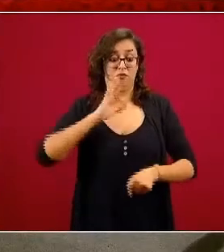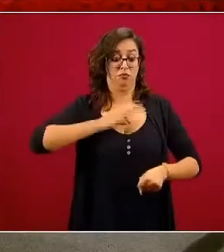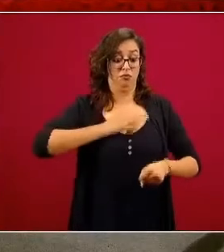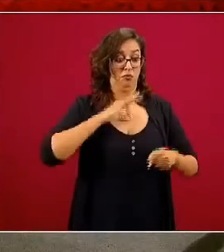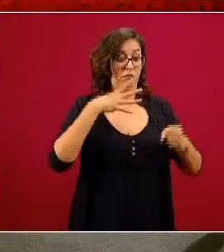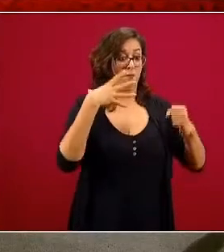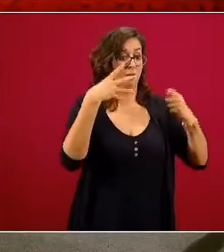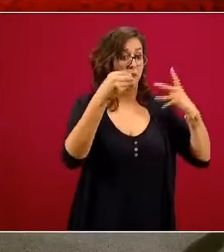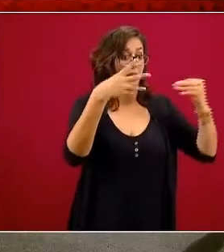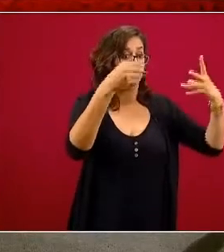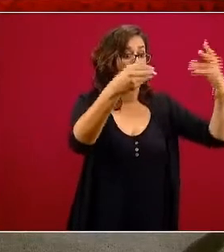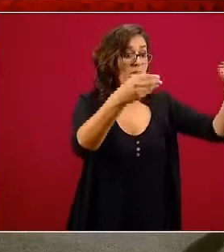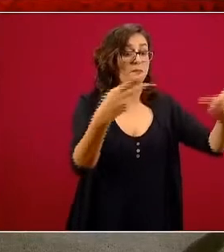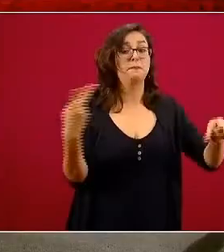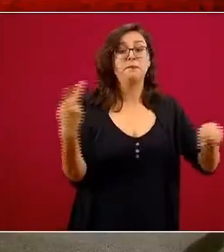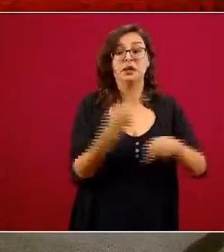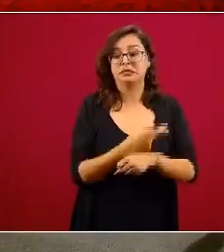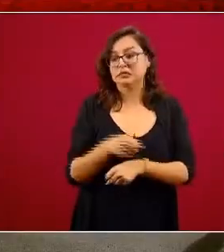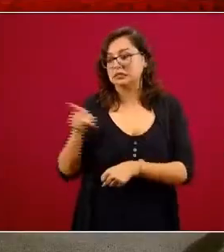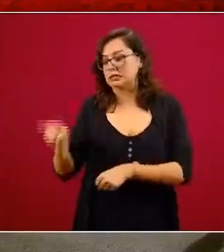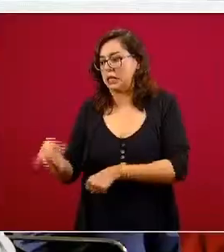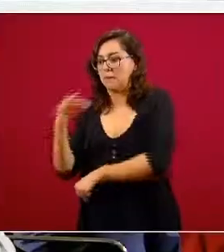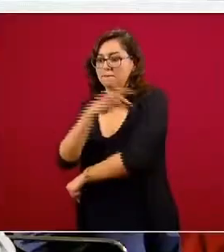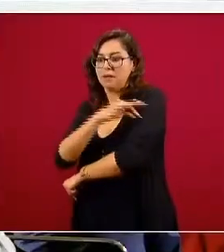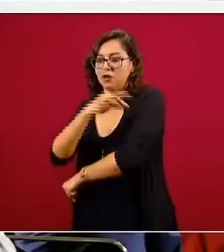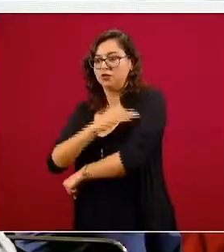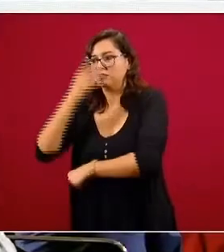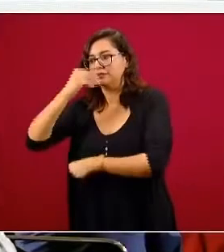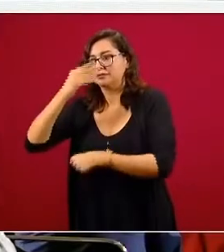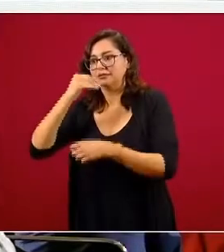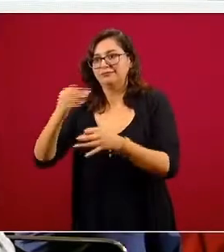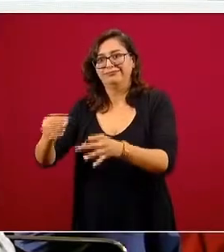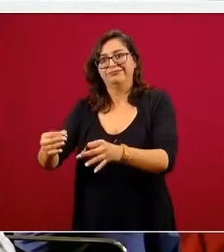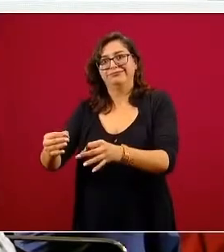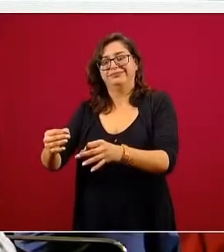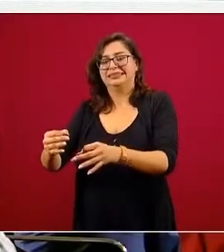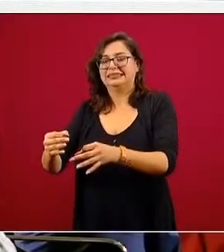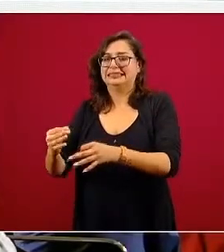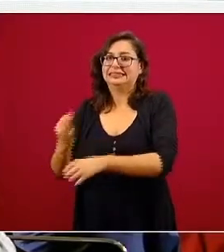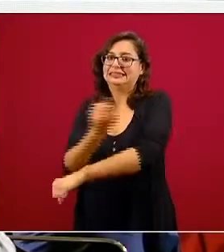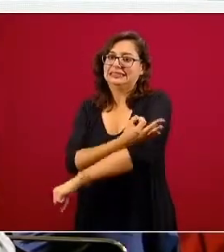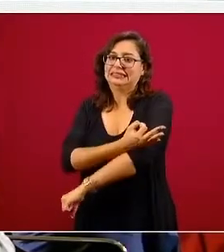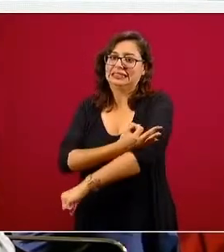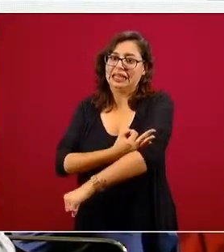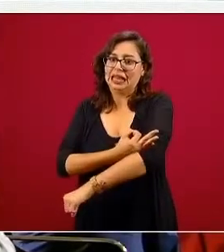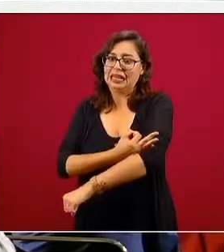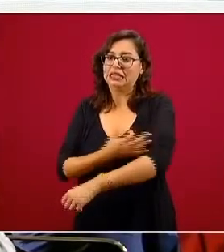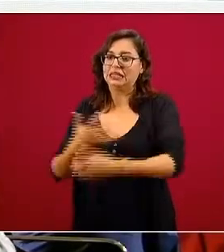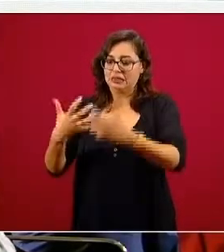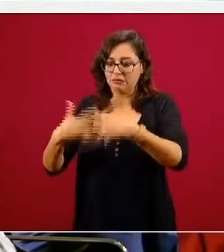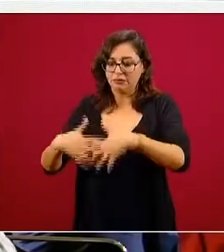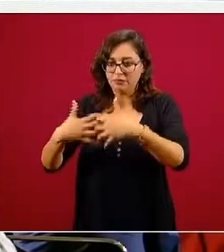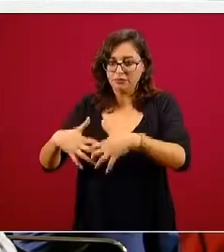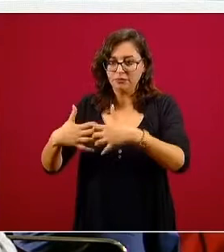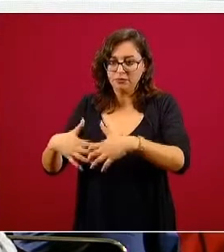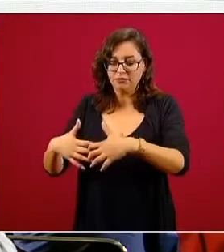hubo retraso en este proceso, hubo retraso en la parte de producción, en la parte de transporte de